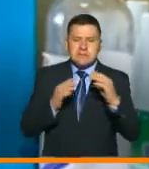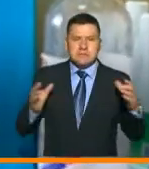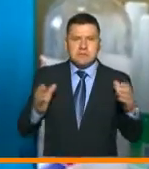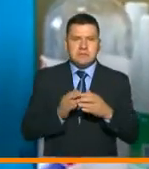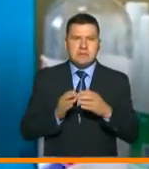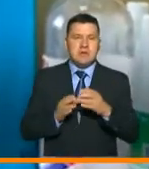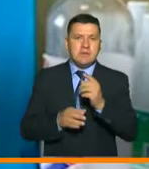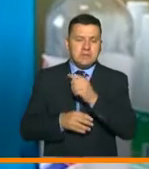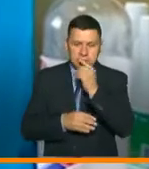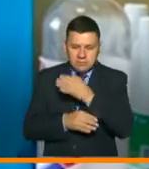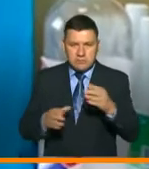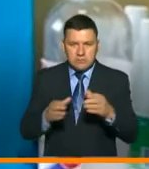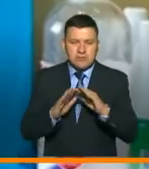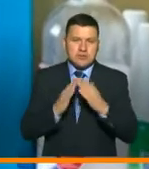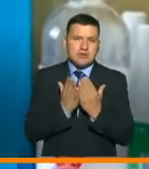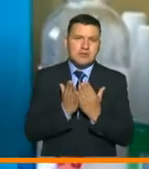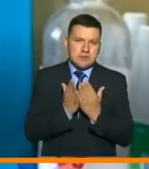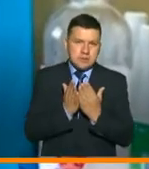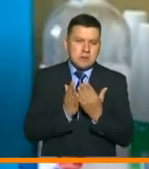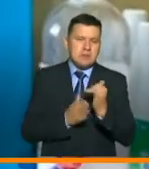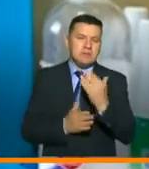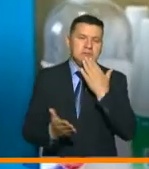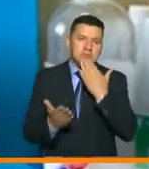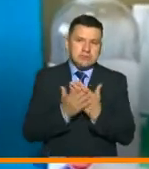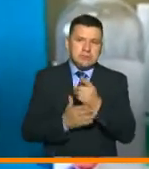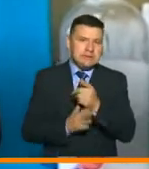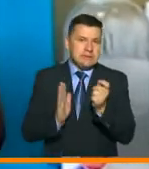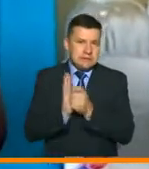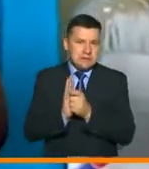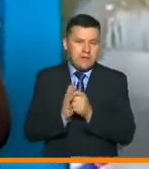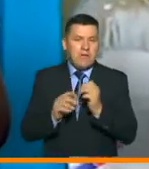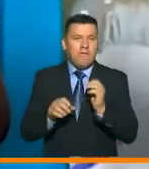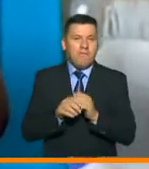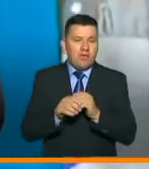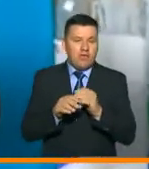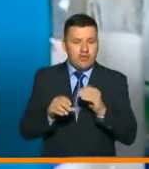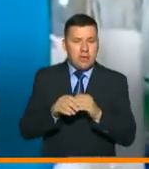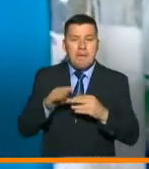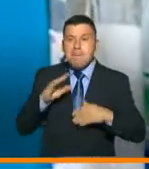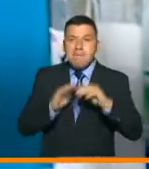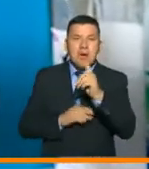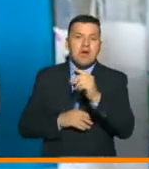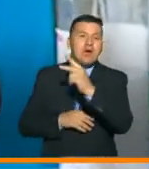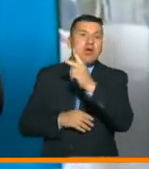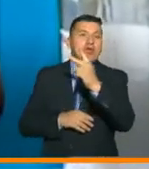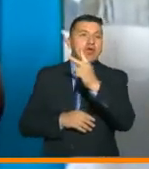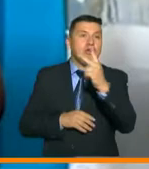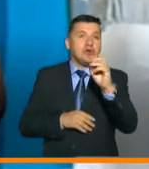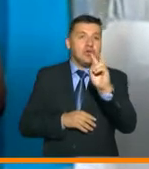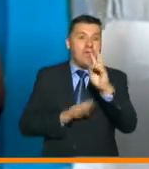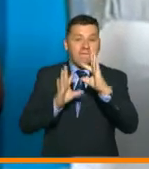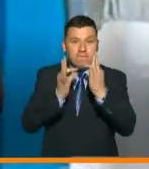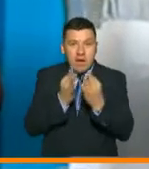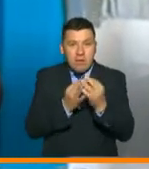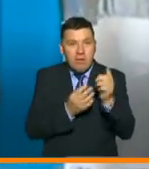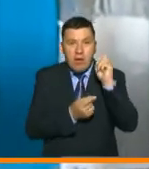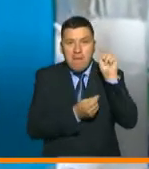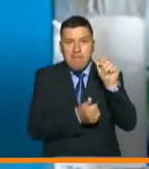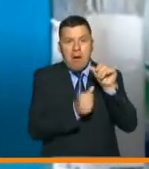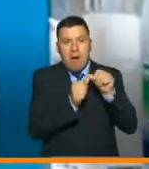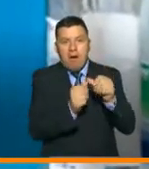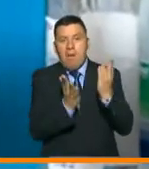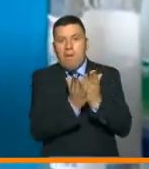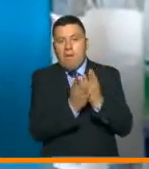al Fondo de Jardines y Colegios, ya que gracias a este fondo más de 202 familias pudieron permanecer en